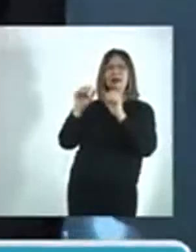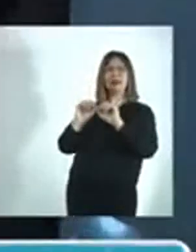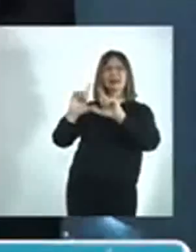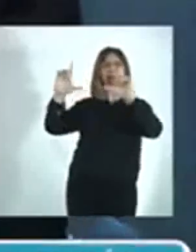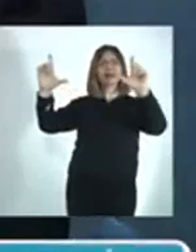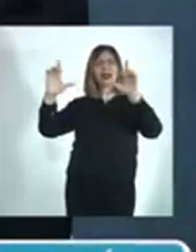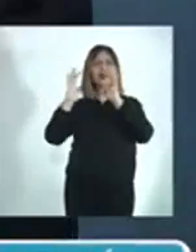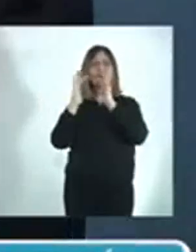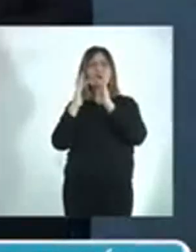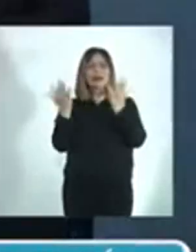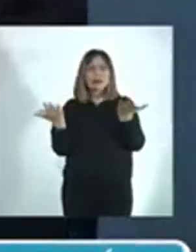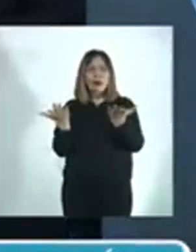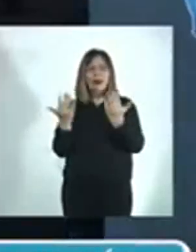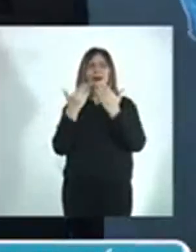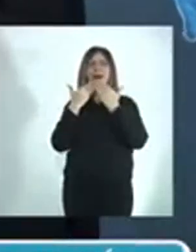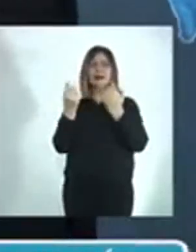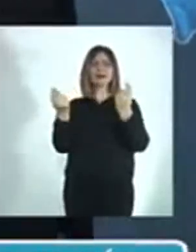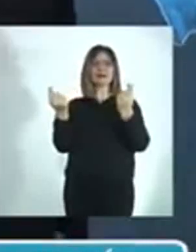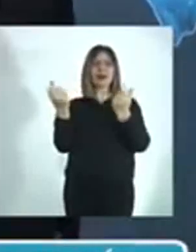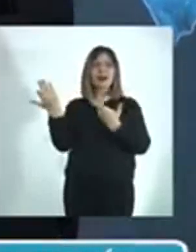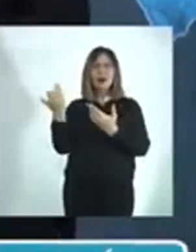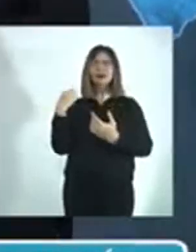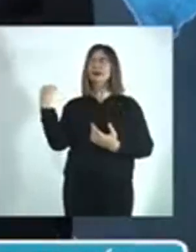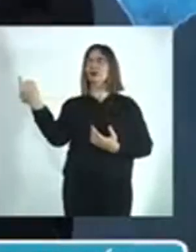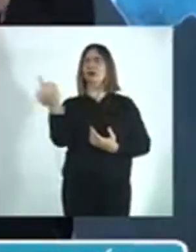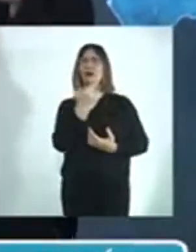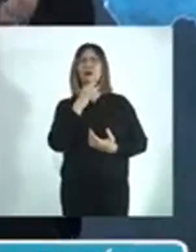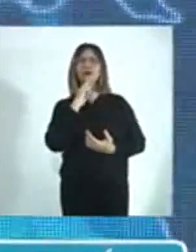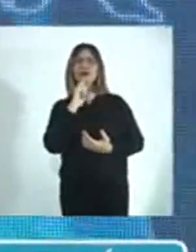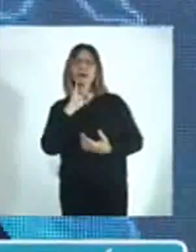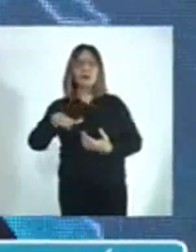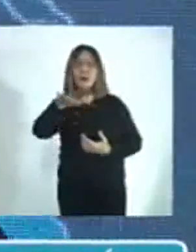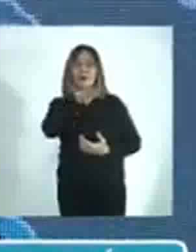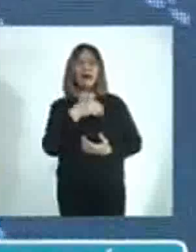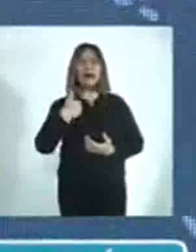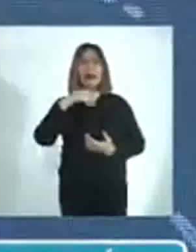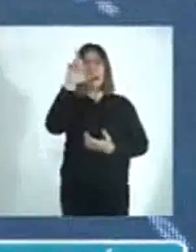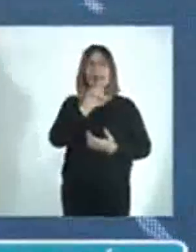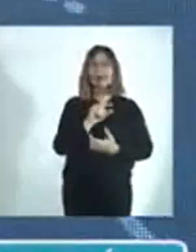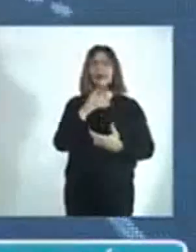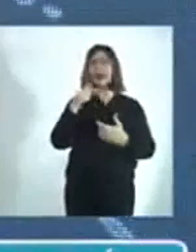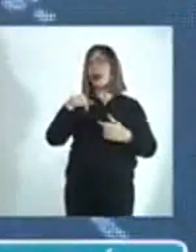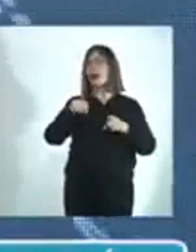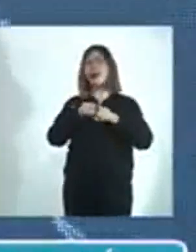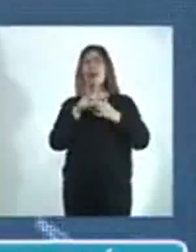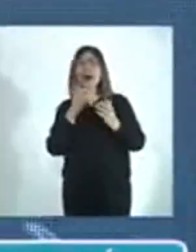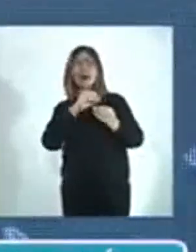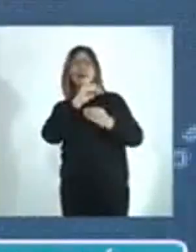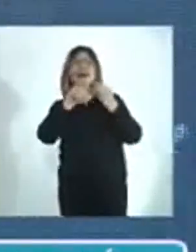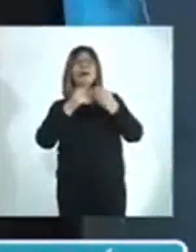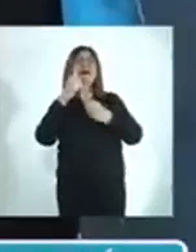acerca, y lo pudimos ver no solo a nivel educativo, sino desde las familias, cómo la tecnología